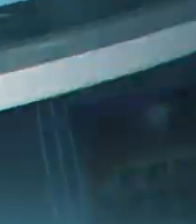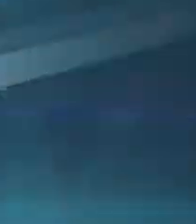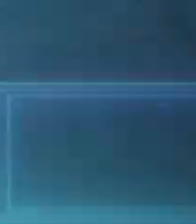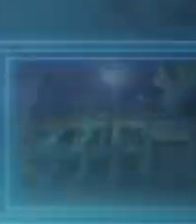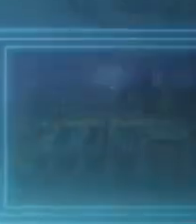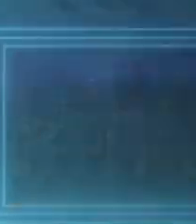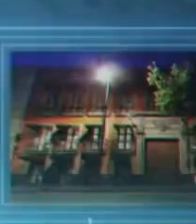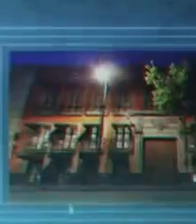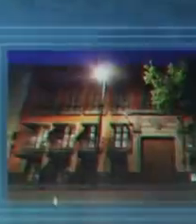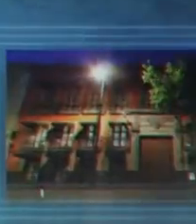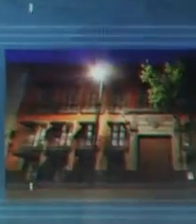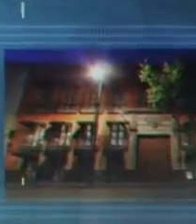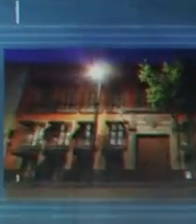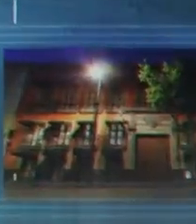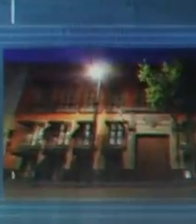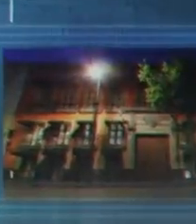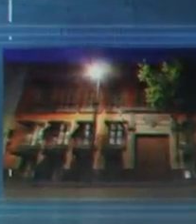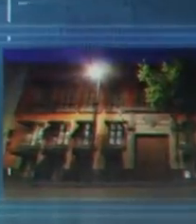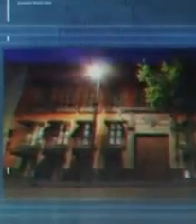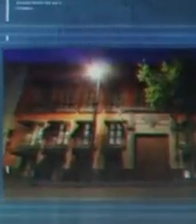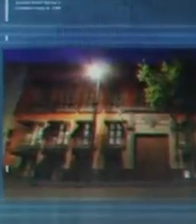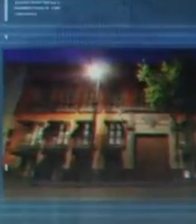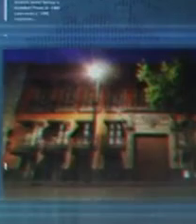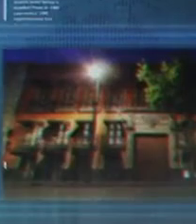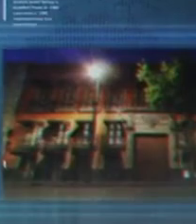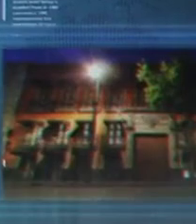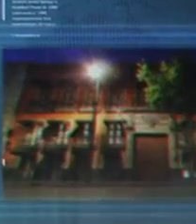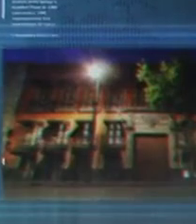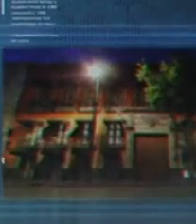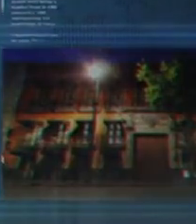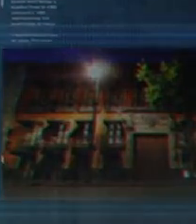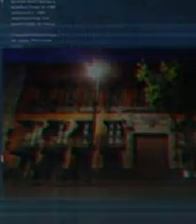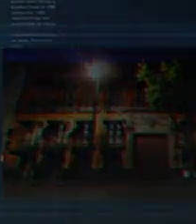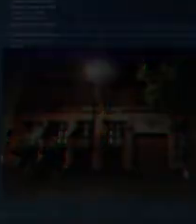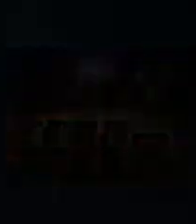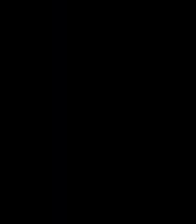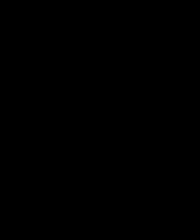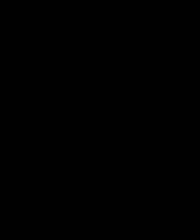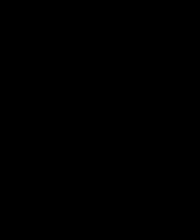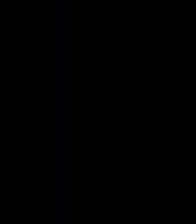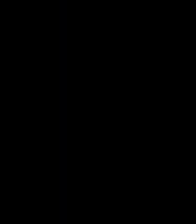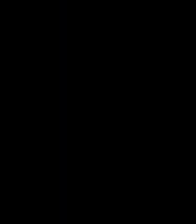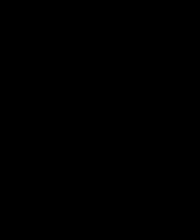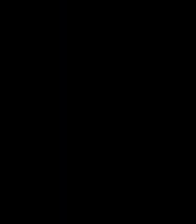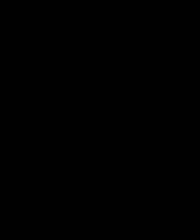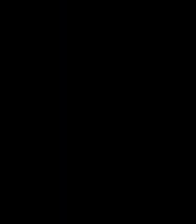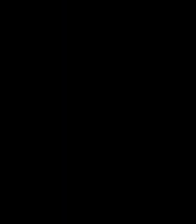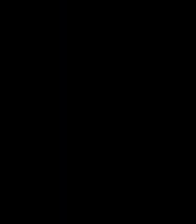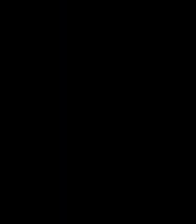salud y a la protección de menores víctimas de abuso sexual y violencia.